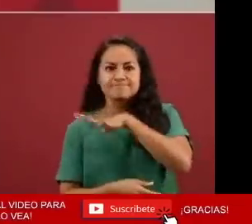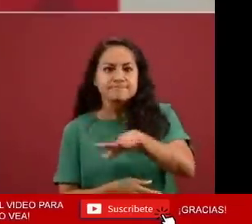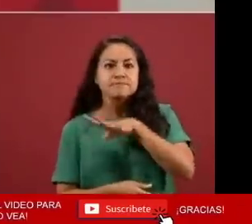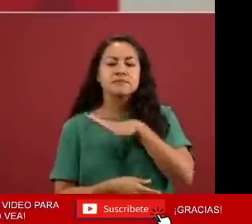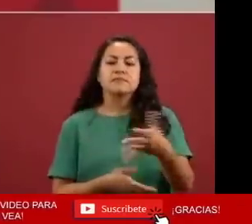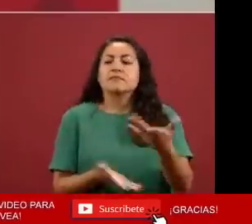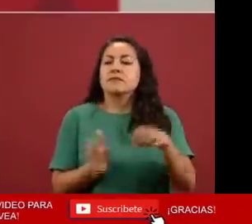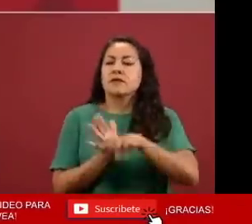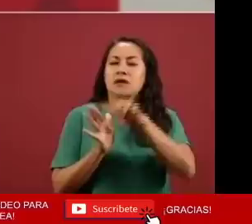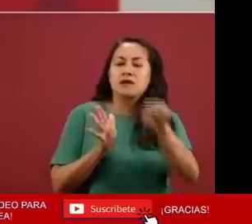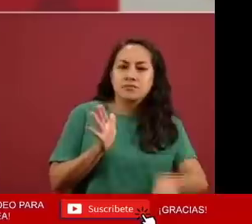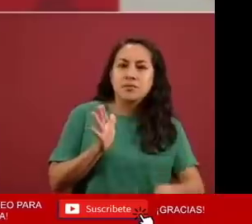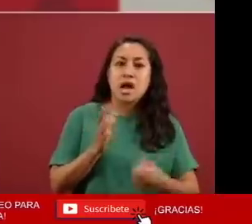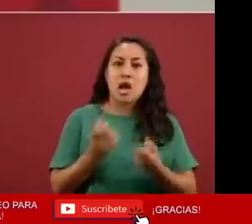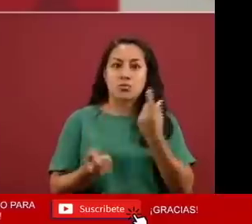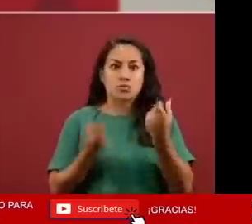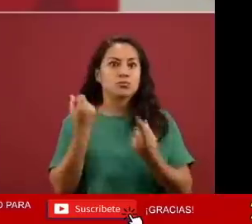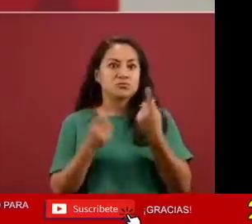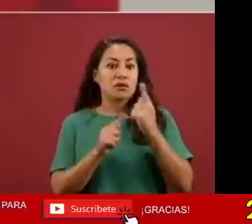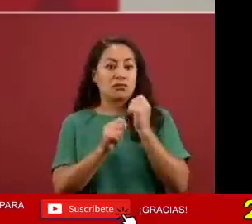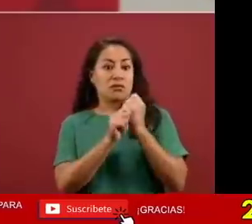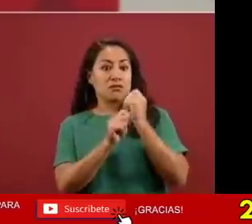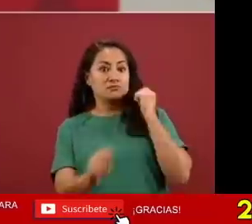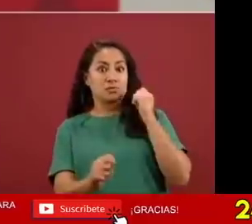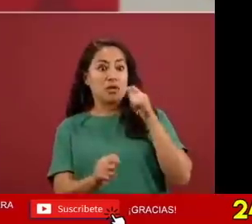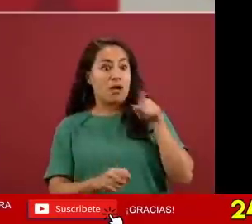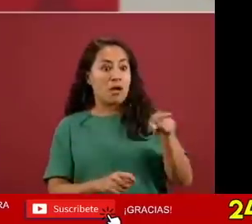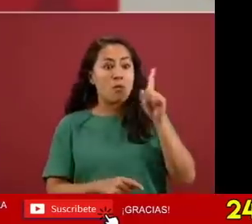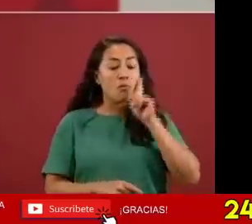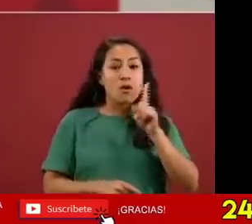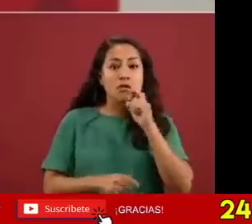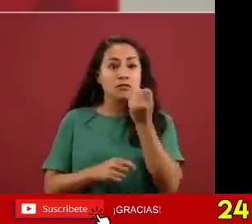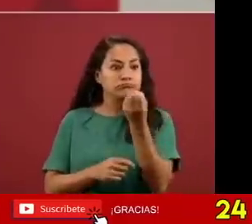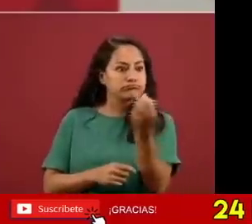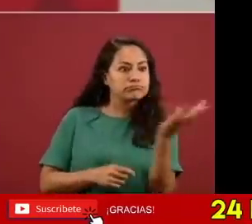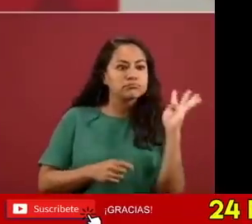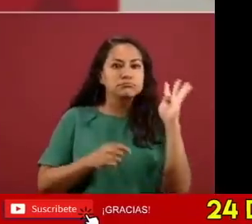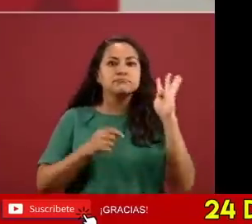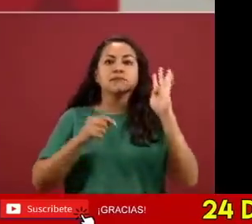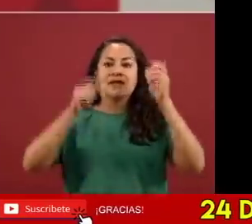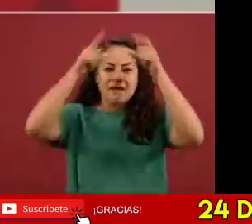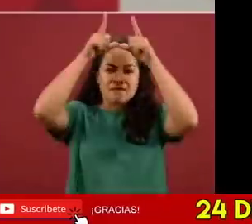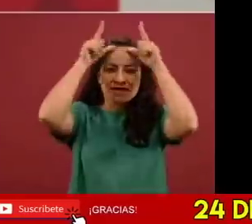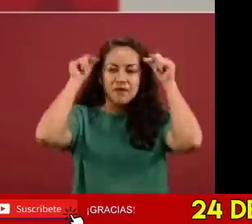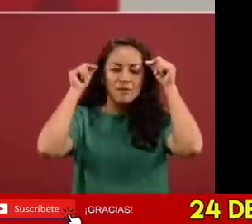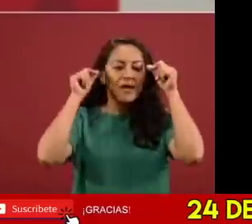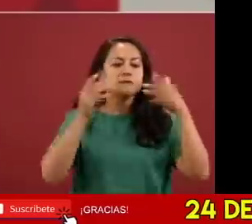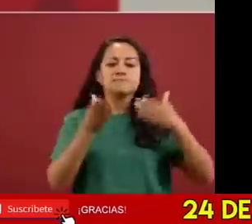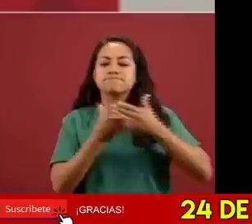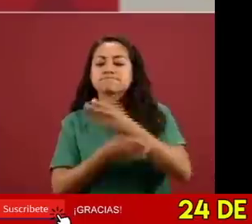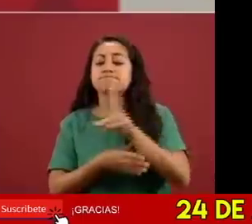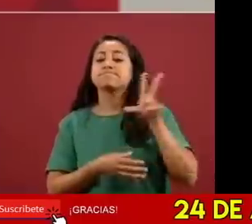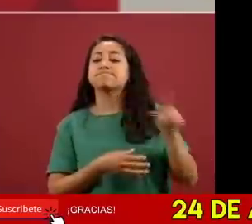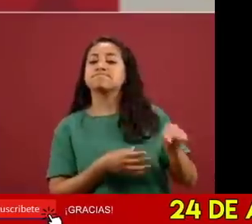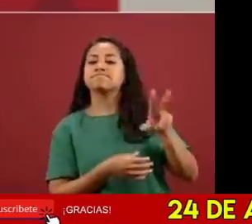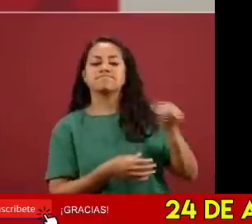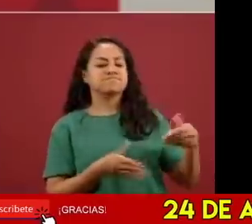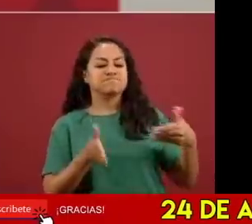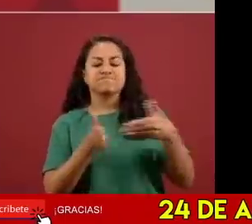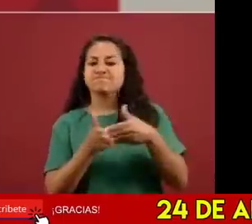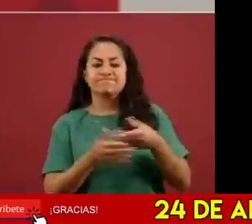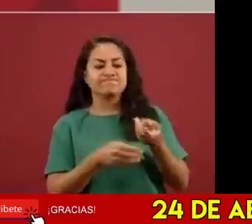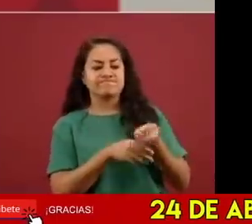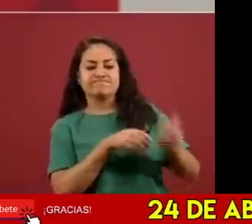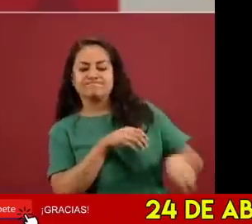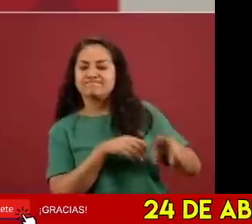de transporte en donde se les niega el acceso a algunos compañeras y compañeros de trabajo del sector salud en